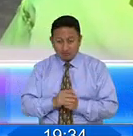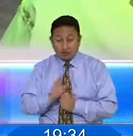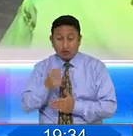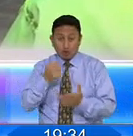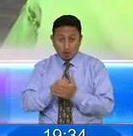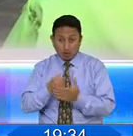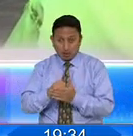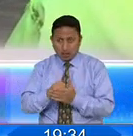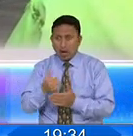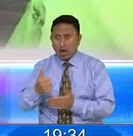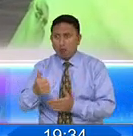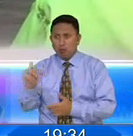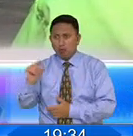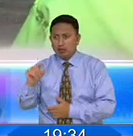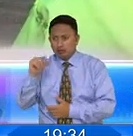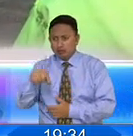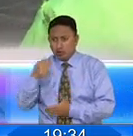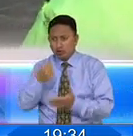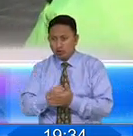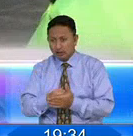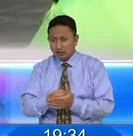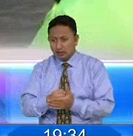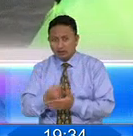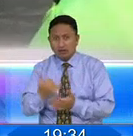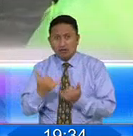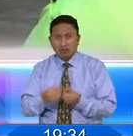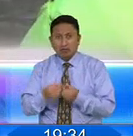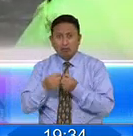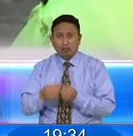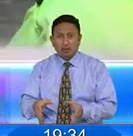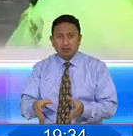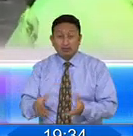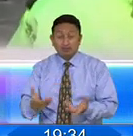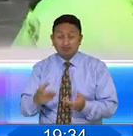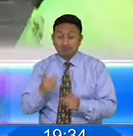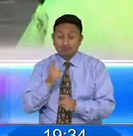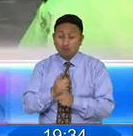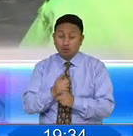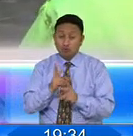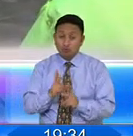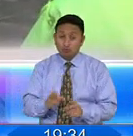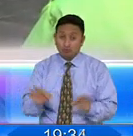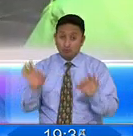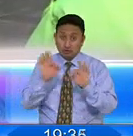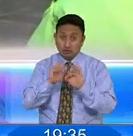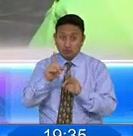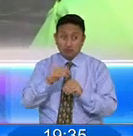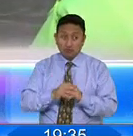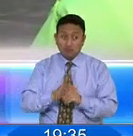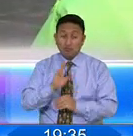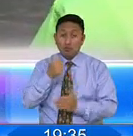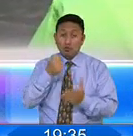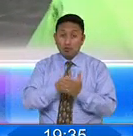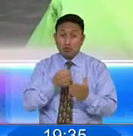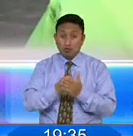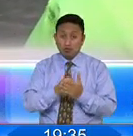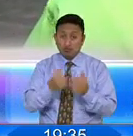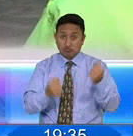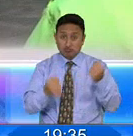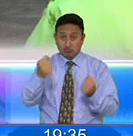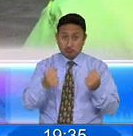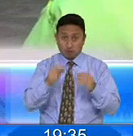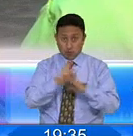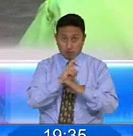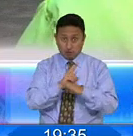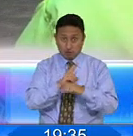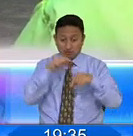fe, han sido perjudicados también. Y por eso es muy indispensable que cuando vayan a adquirir un vehículo de segunda mano, se lo